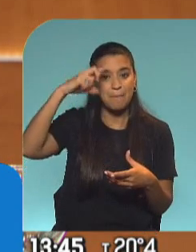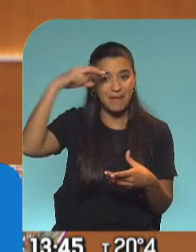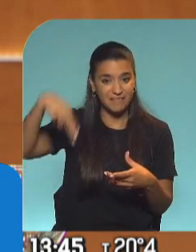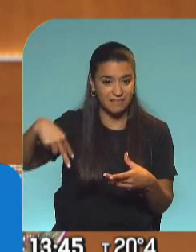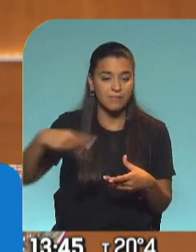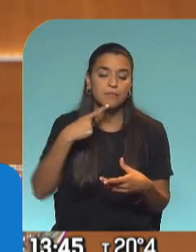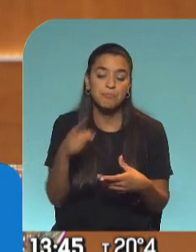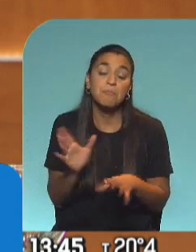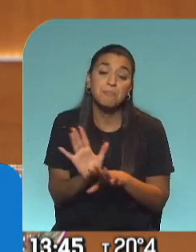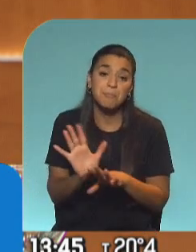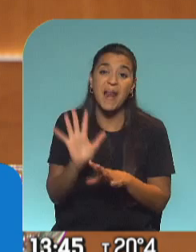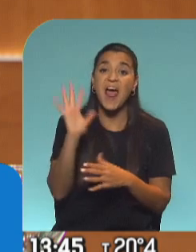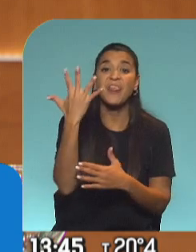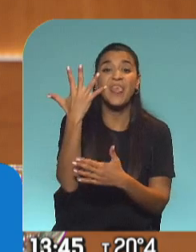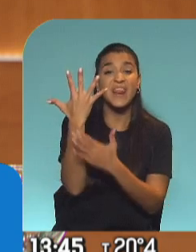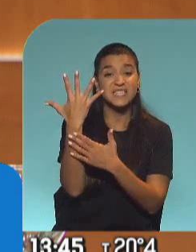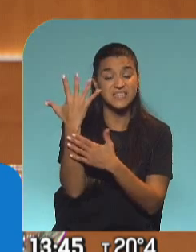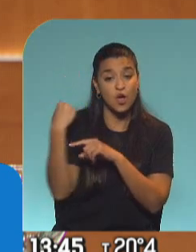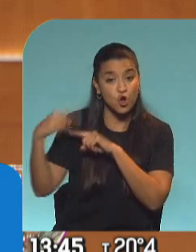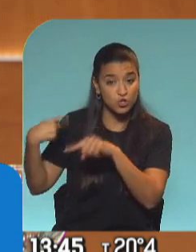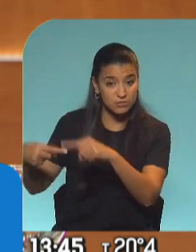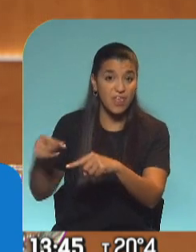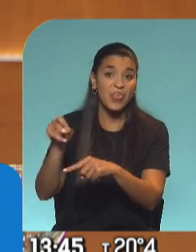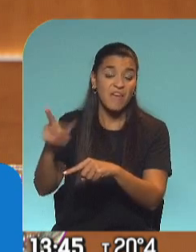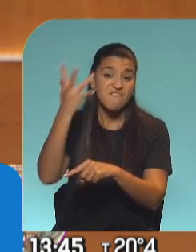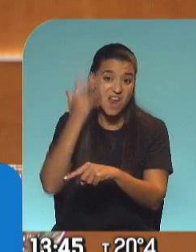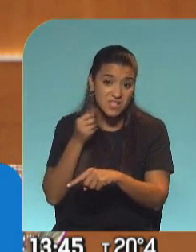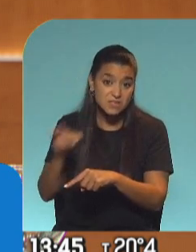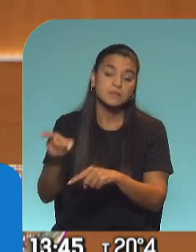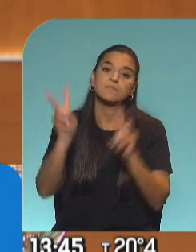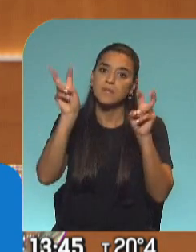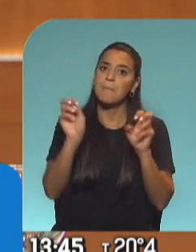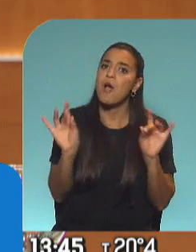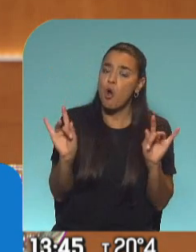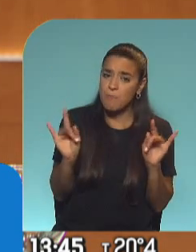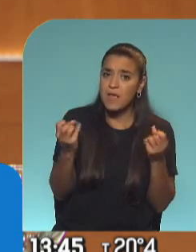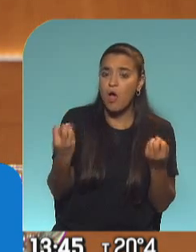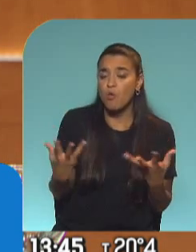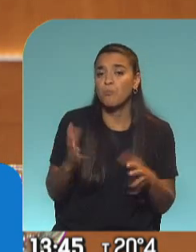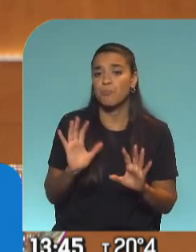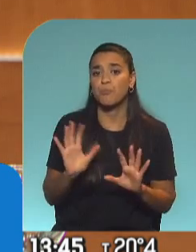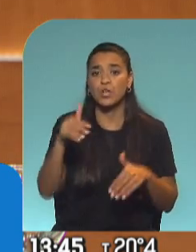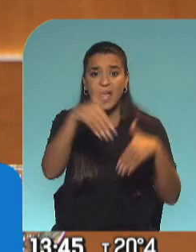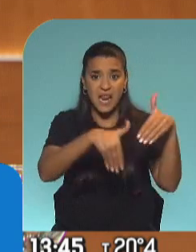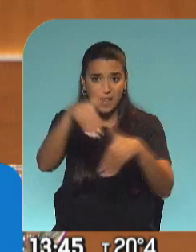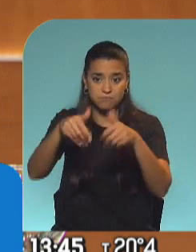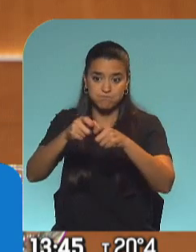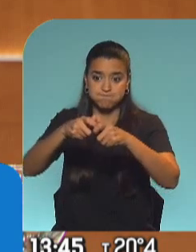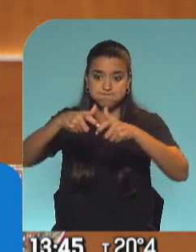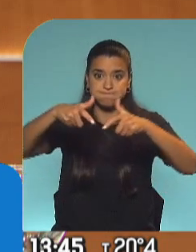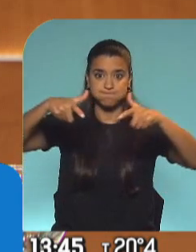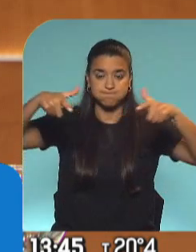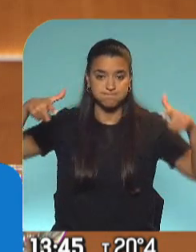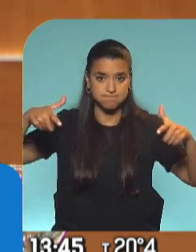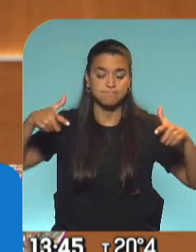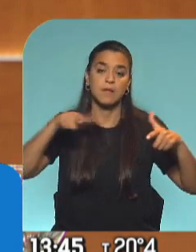para la derecha conservadora tradicional francesa, este tipo de cuestiones son complejas porque alimentan el electorado, hacen crecer la